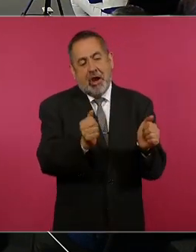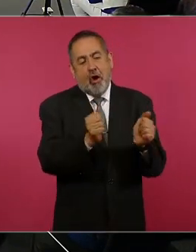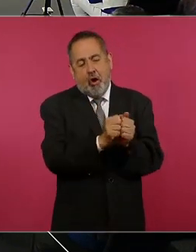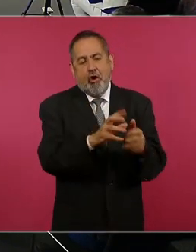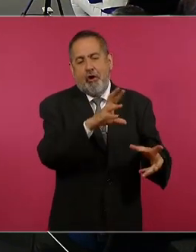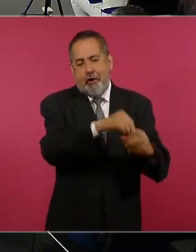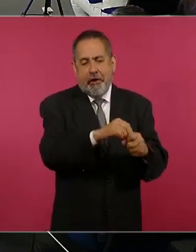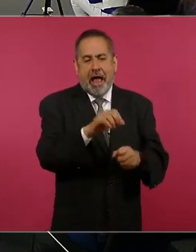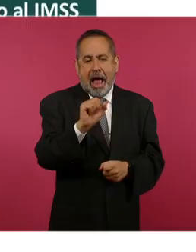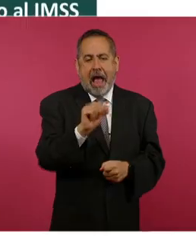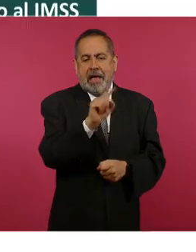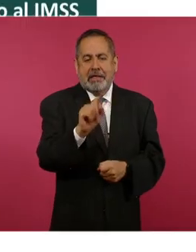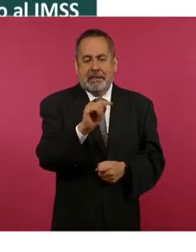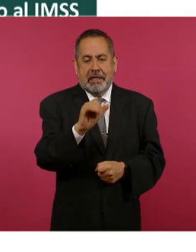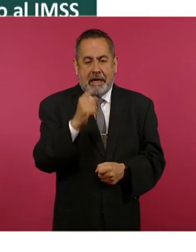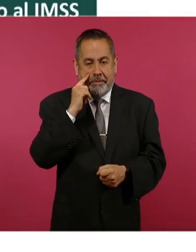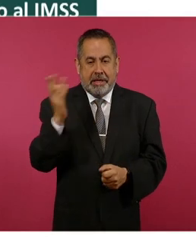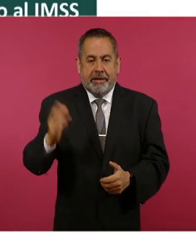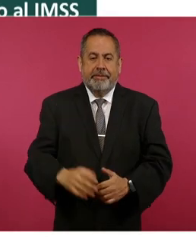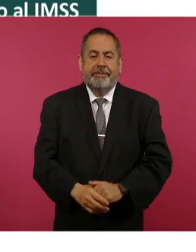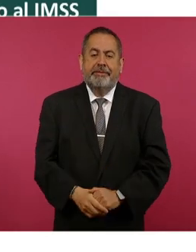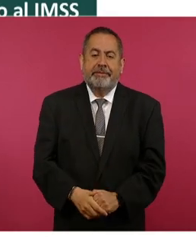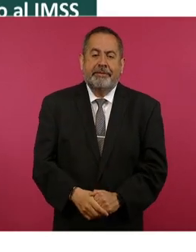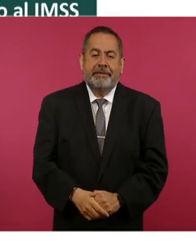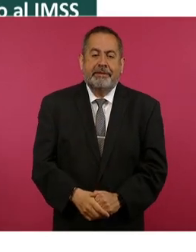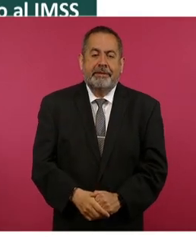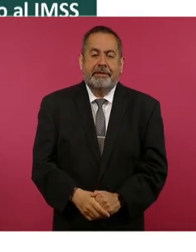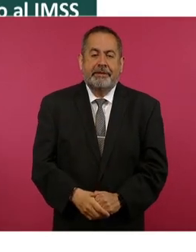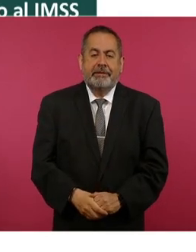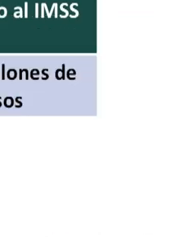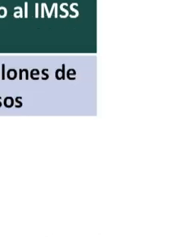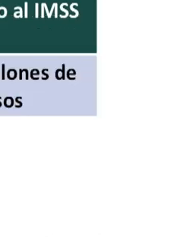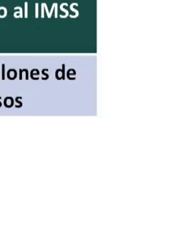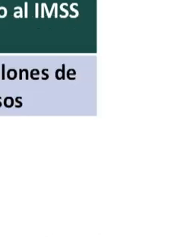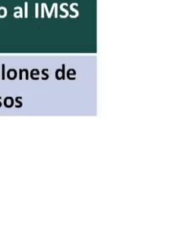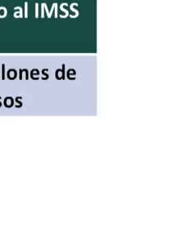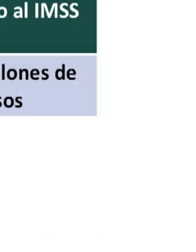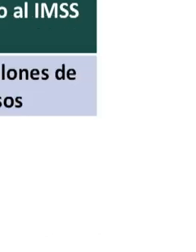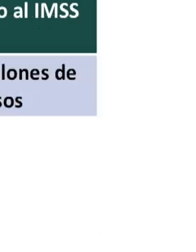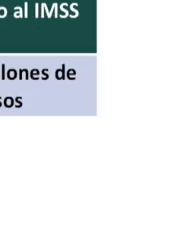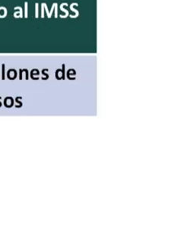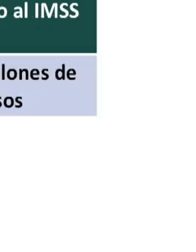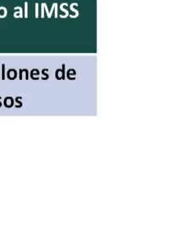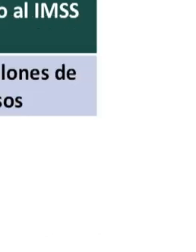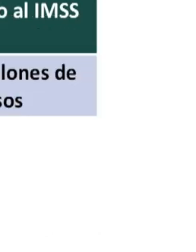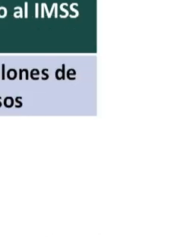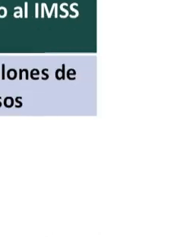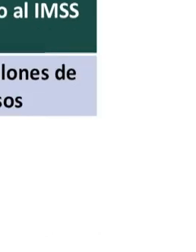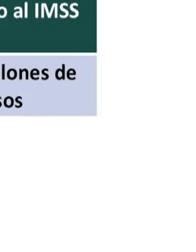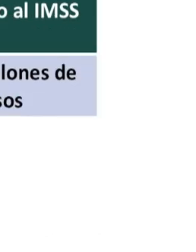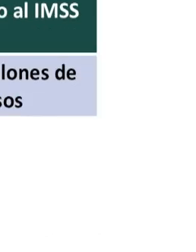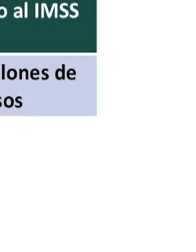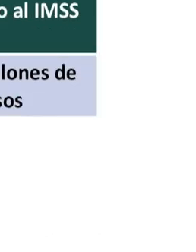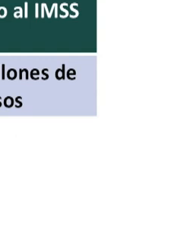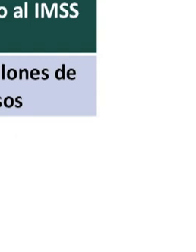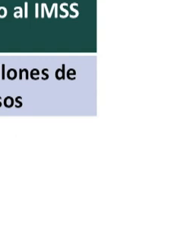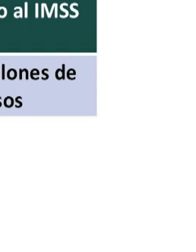que era un conglomerado de empresas